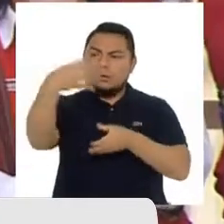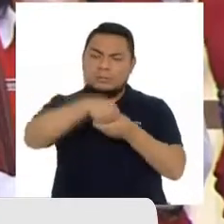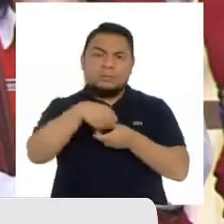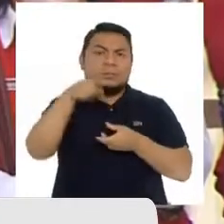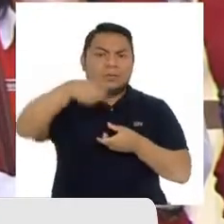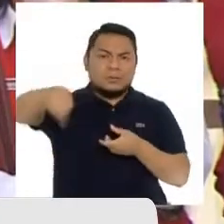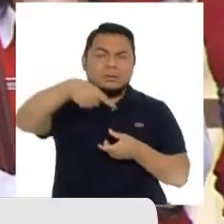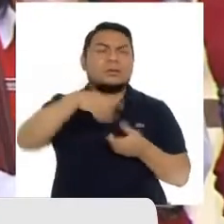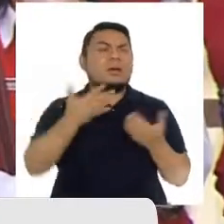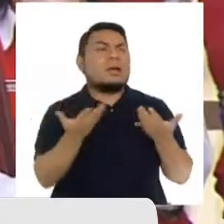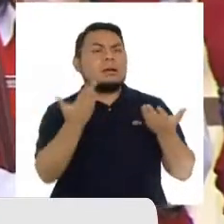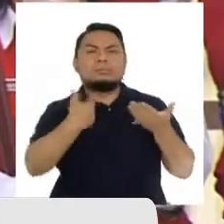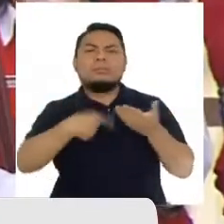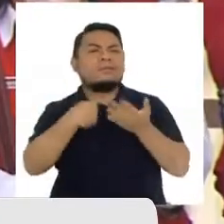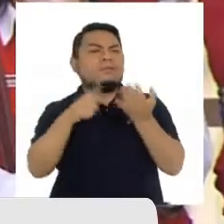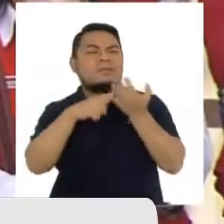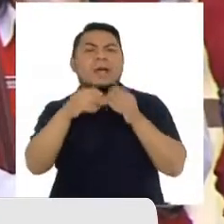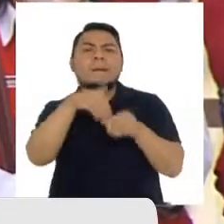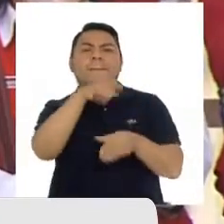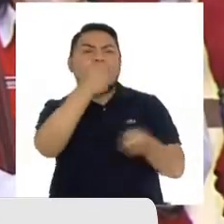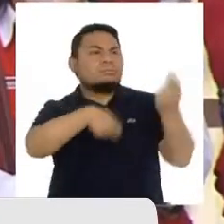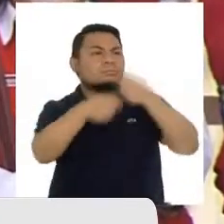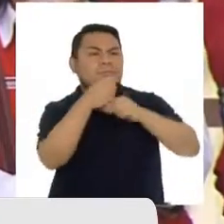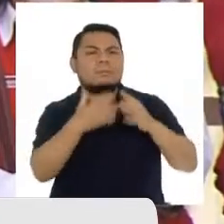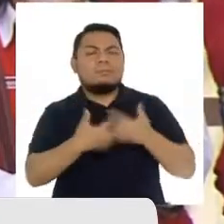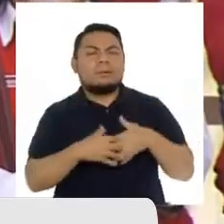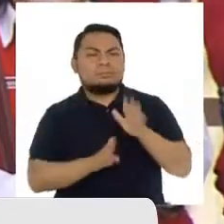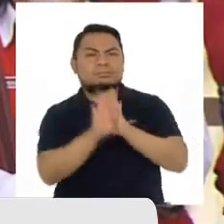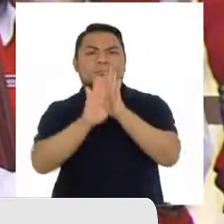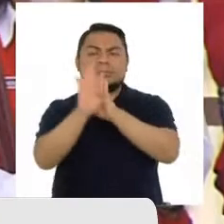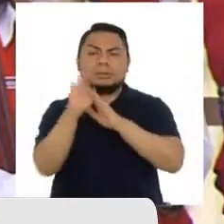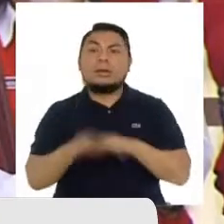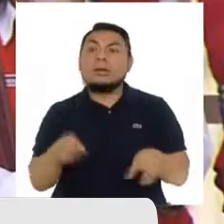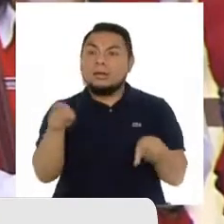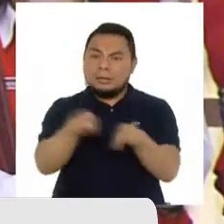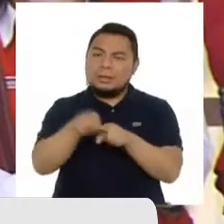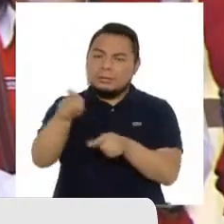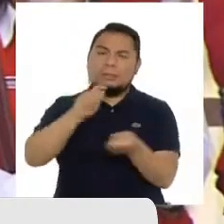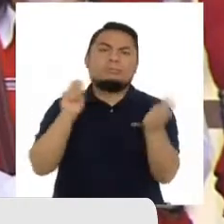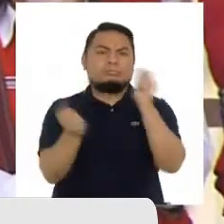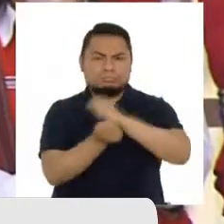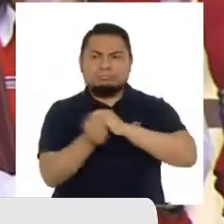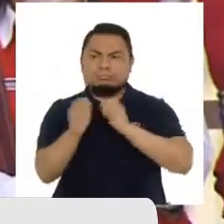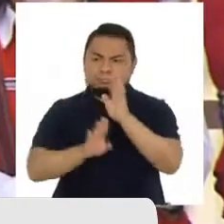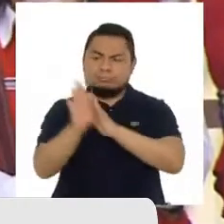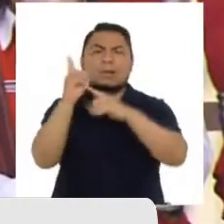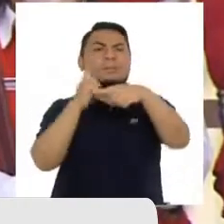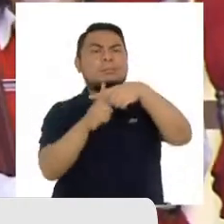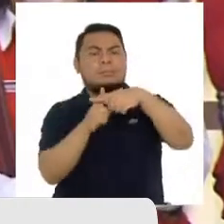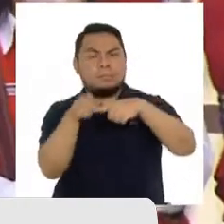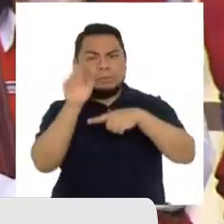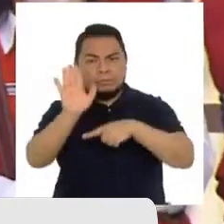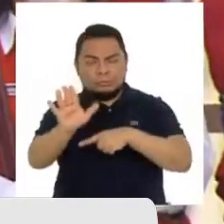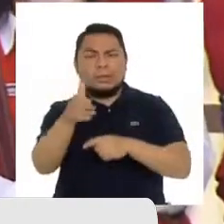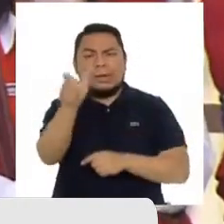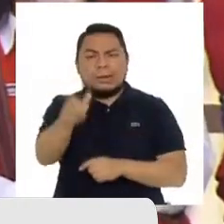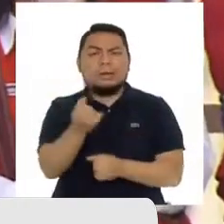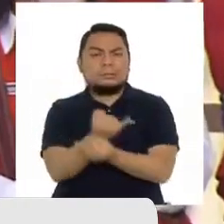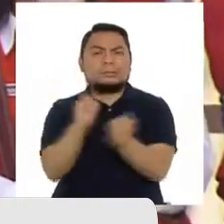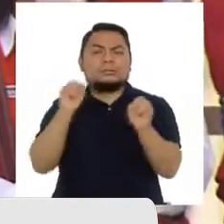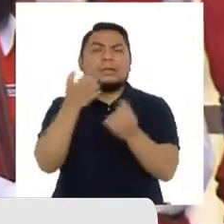en el mercado financiero formal e impactará positivamente en su autonomía